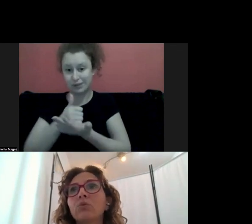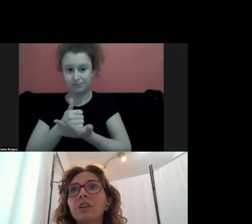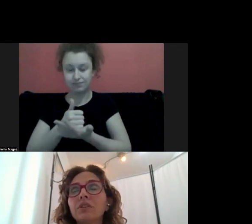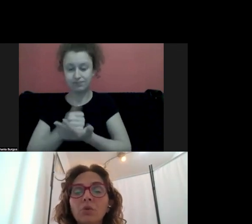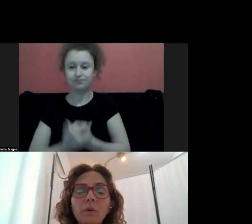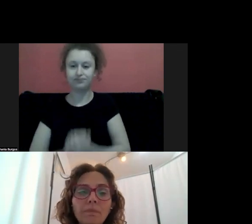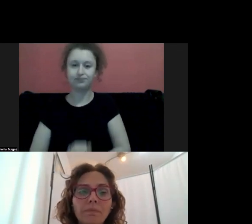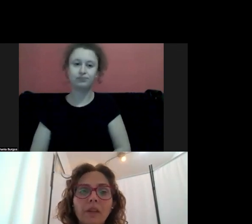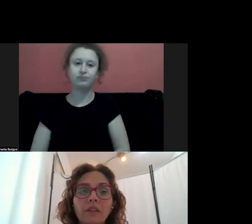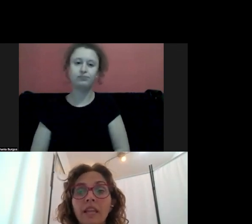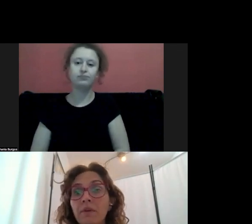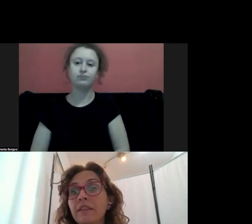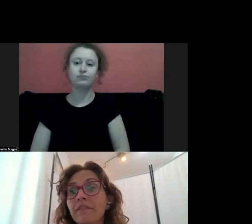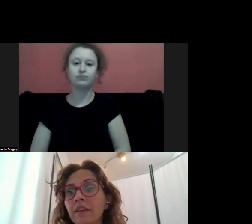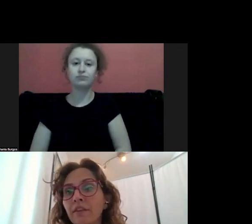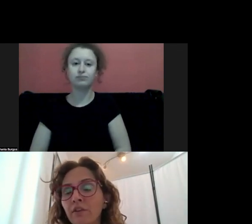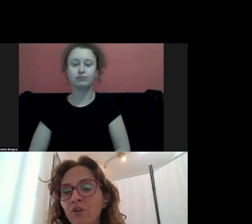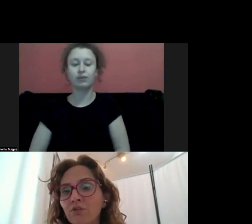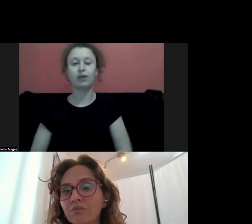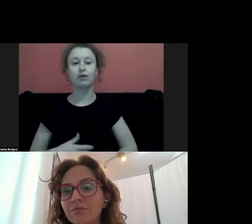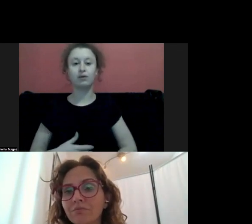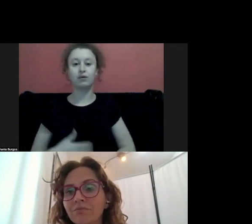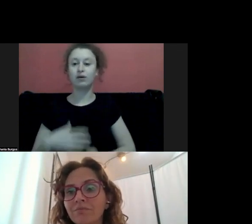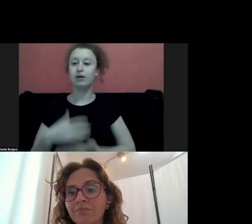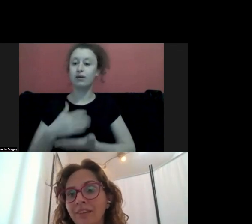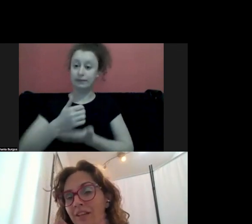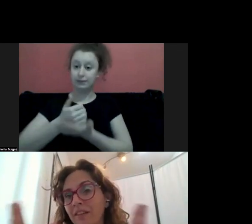El autismo tiene una definición